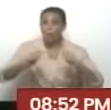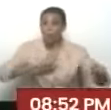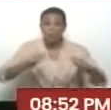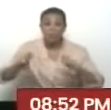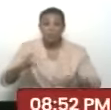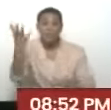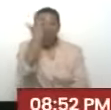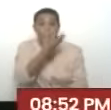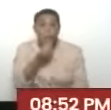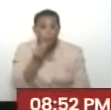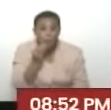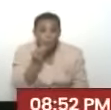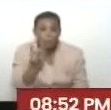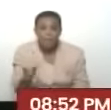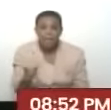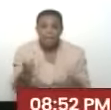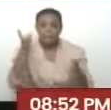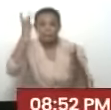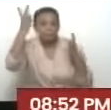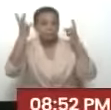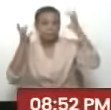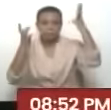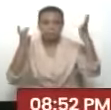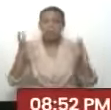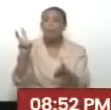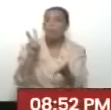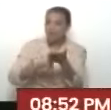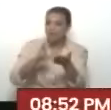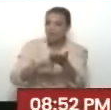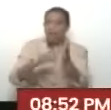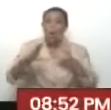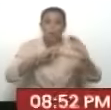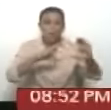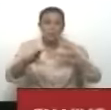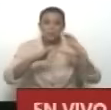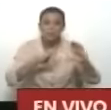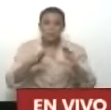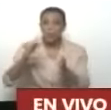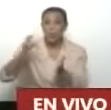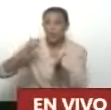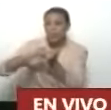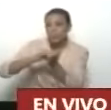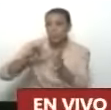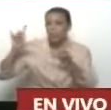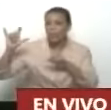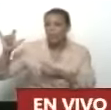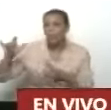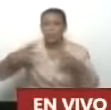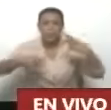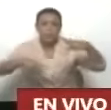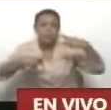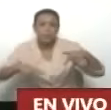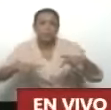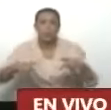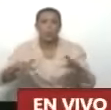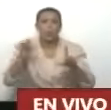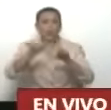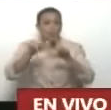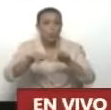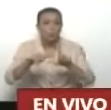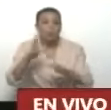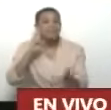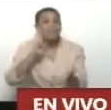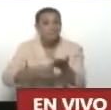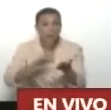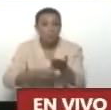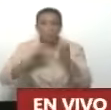de jóvenes creativos por la verdad para las redes sociales de la juventud venezolana. ¿Tú me aceptas esa